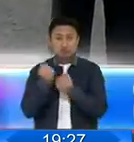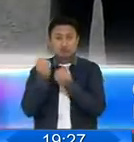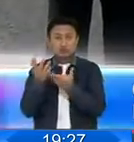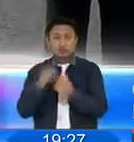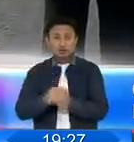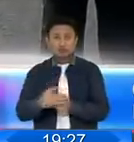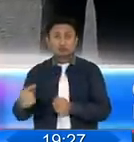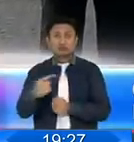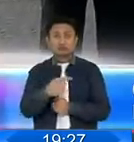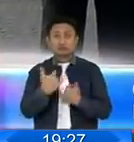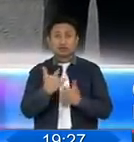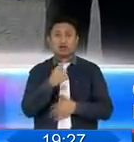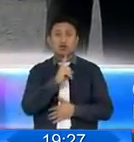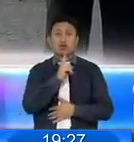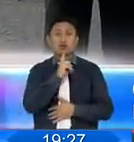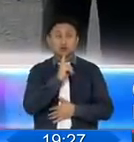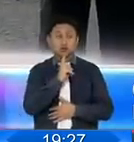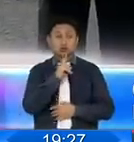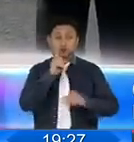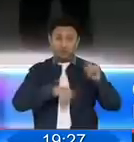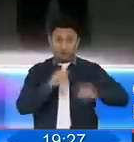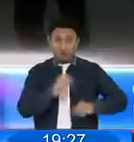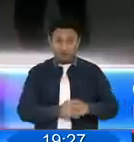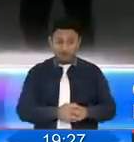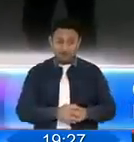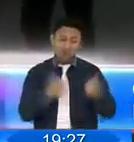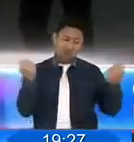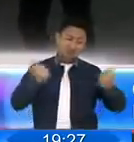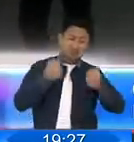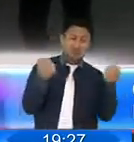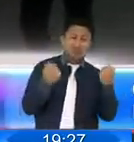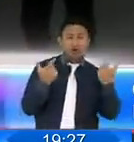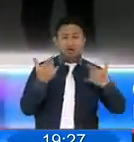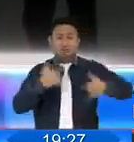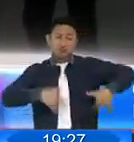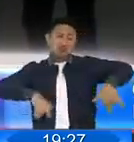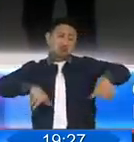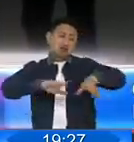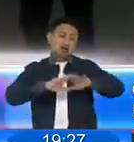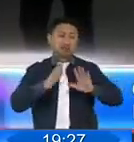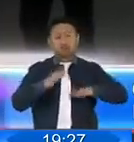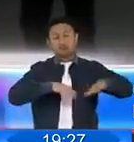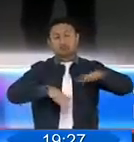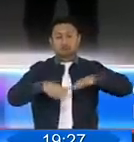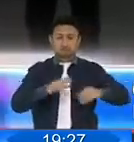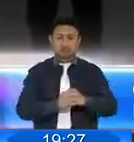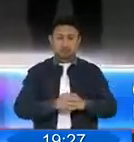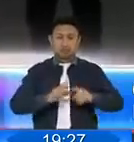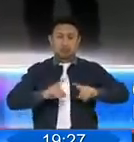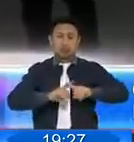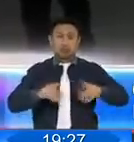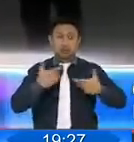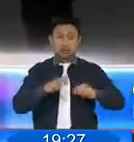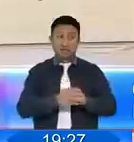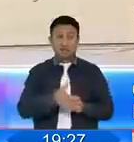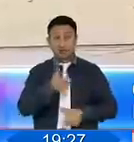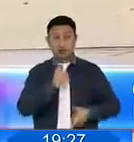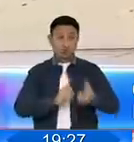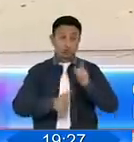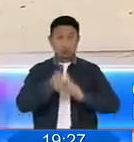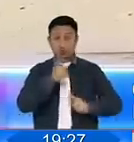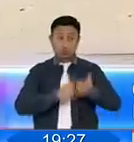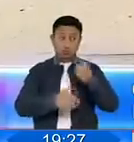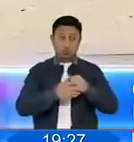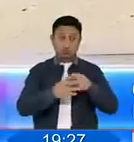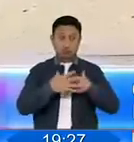festejando el cumpleaños de un conocido. La camaradería era el común denominador, pero al parecer al calor de los tragos, los ánimos se encendieron y